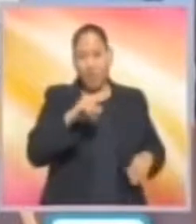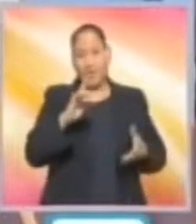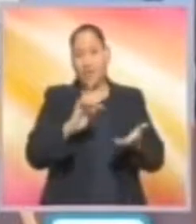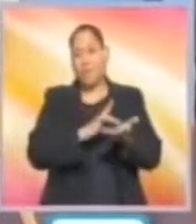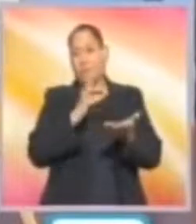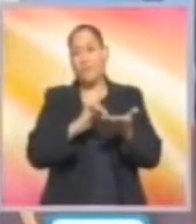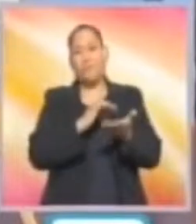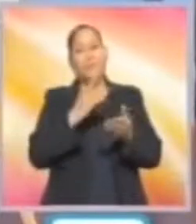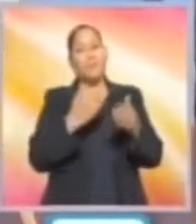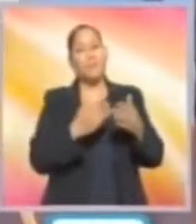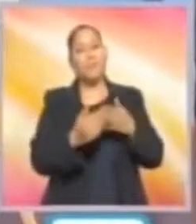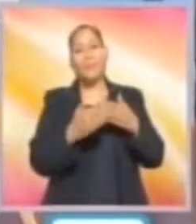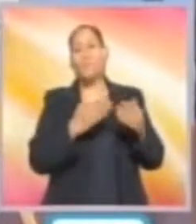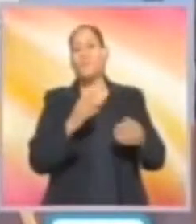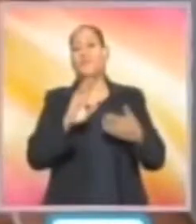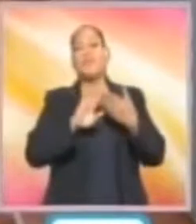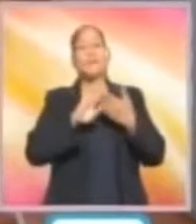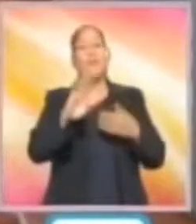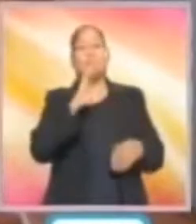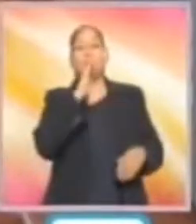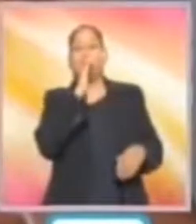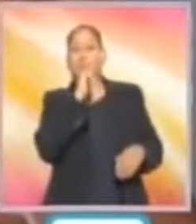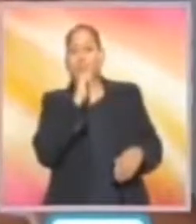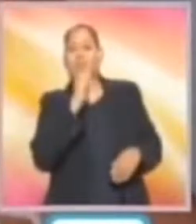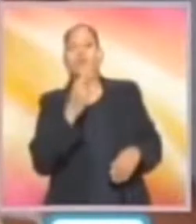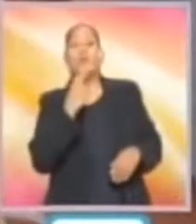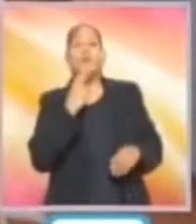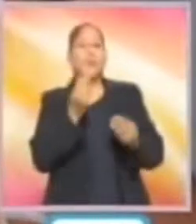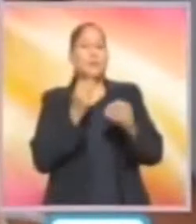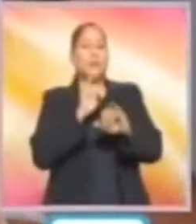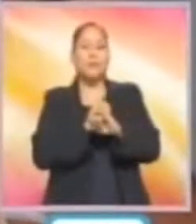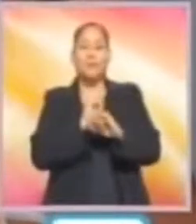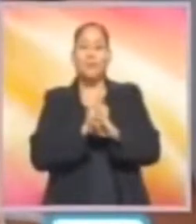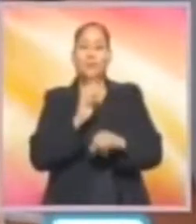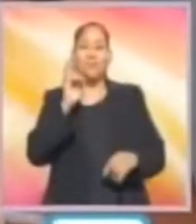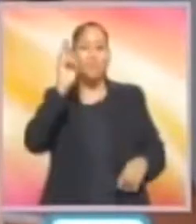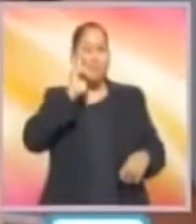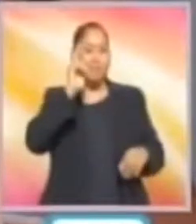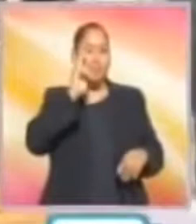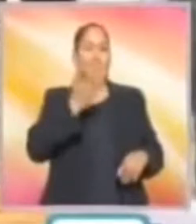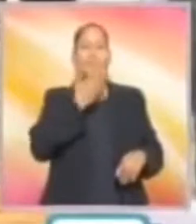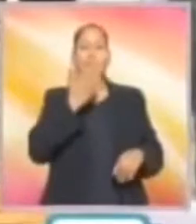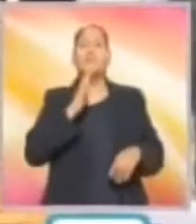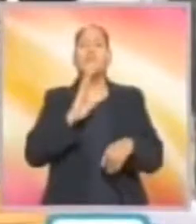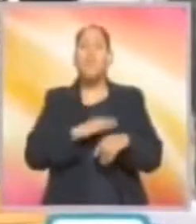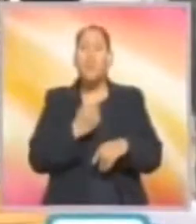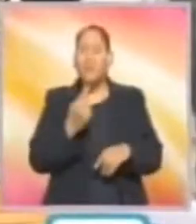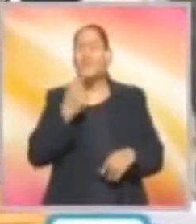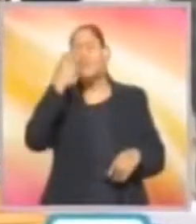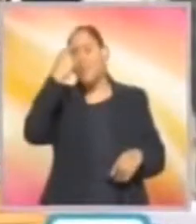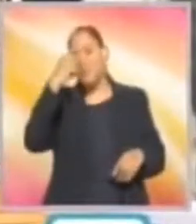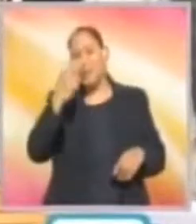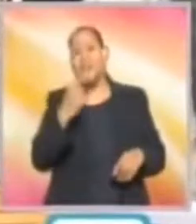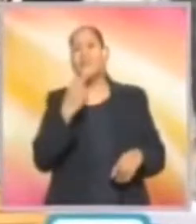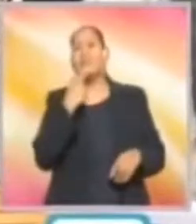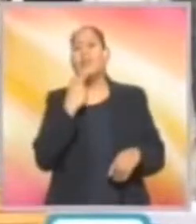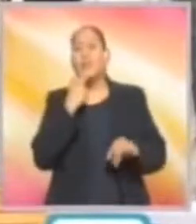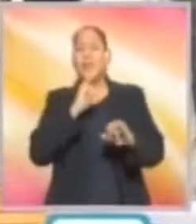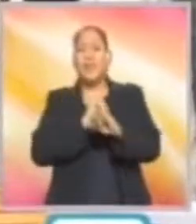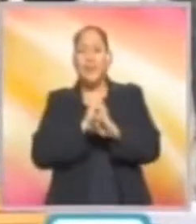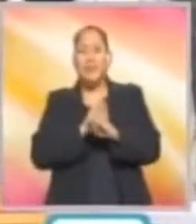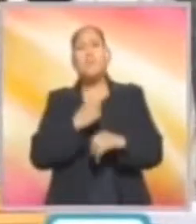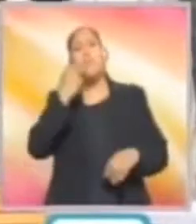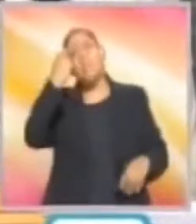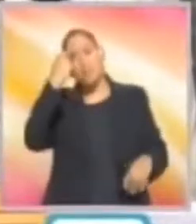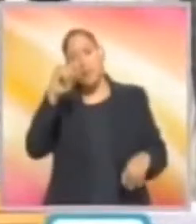tecnológico. Y es inevitable, cada vez dependemos más del uso del Internet. Pero quiero preguntarte por qué. ¿Para qué? ¿Para qué se utilizan entonces? ¿Con qué fin